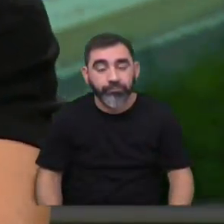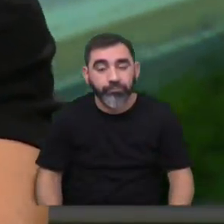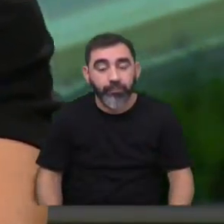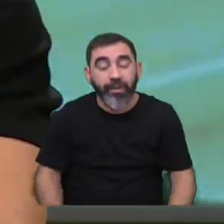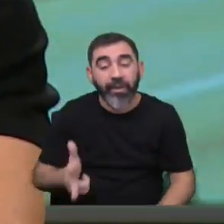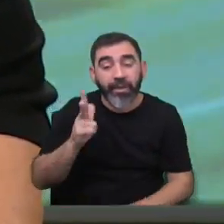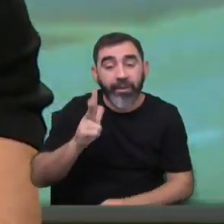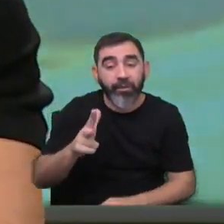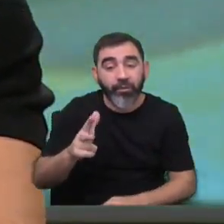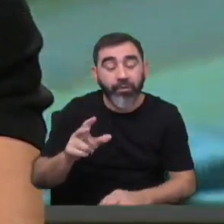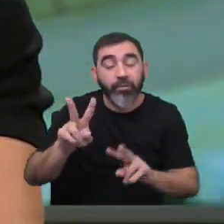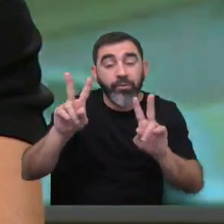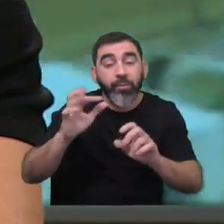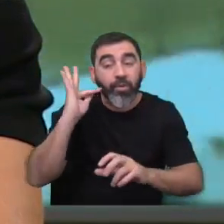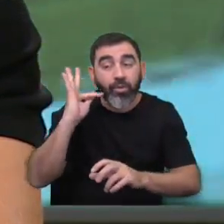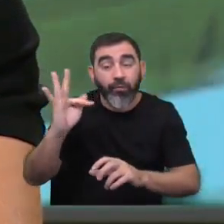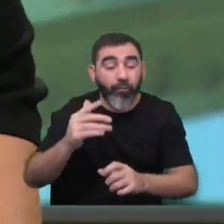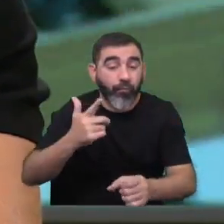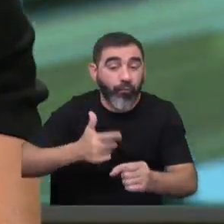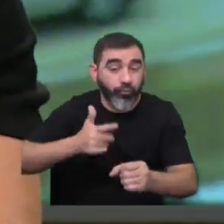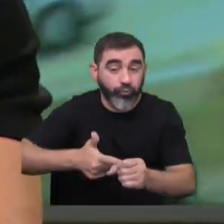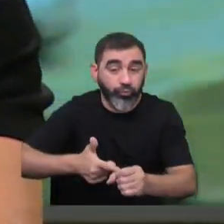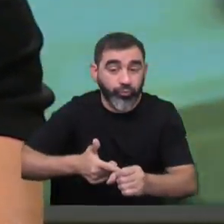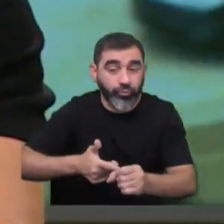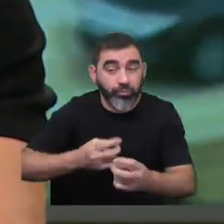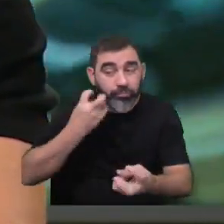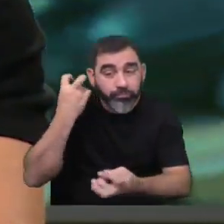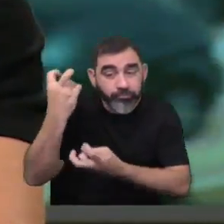a ser uno de los combustibles del futuro, ¿sí? Porque estamos buscando